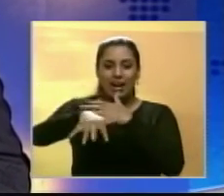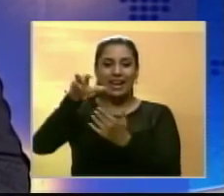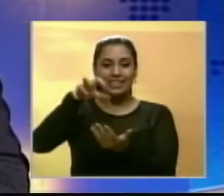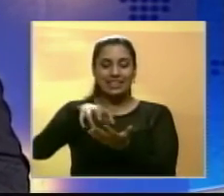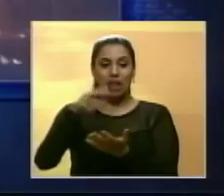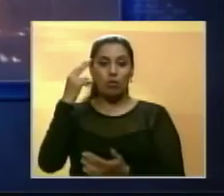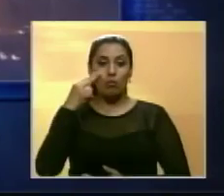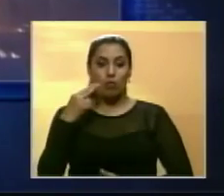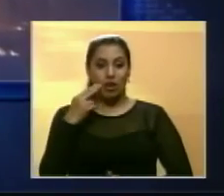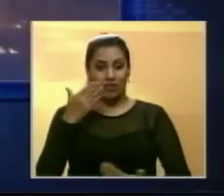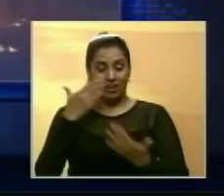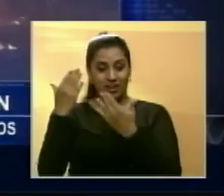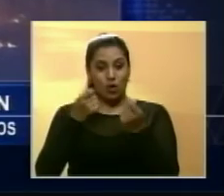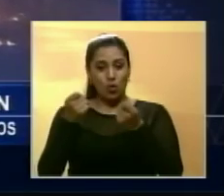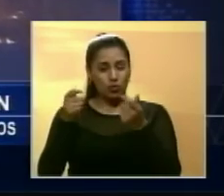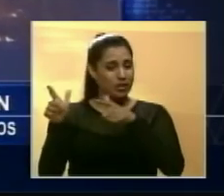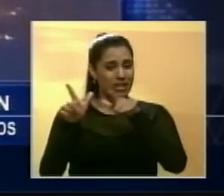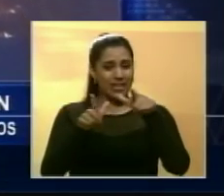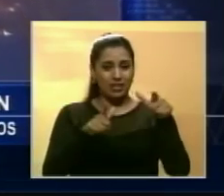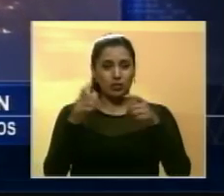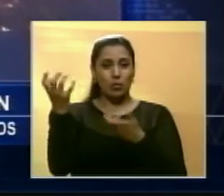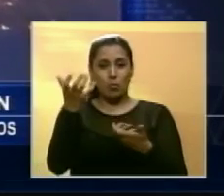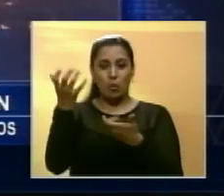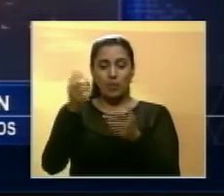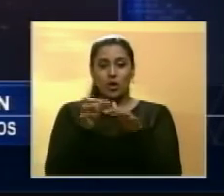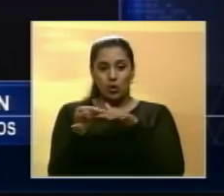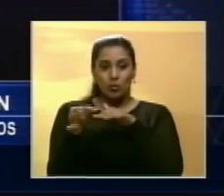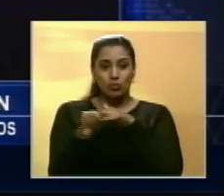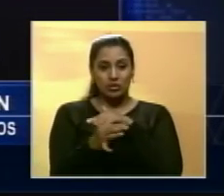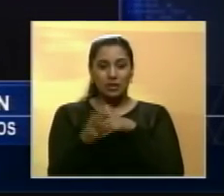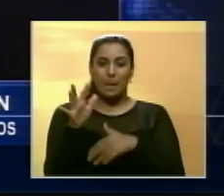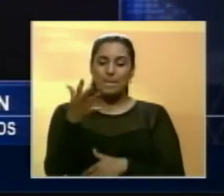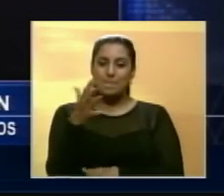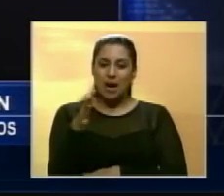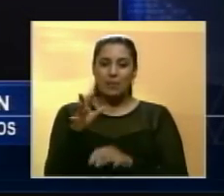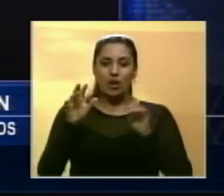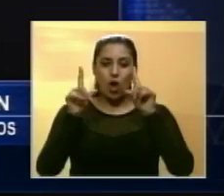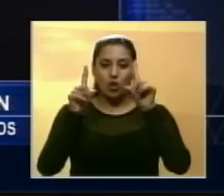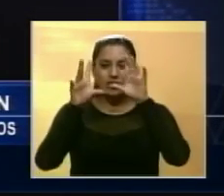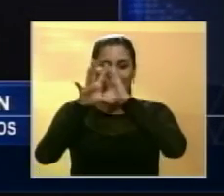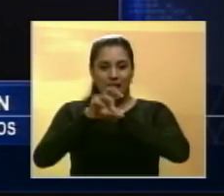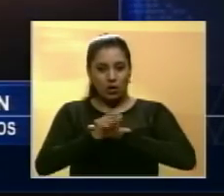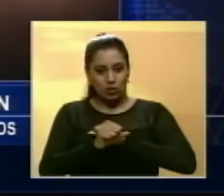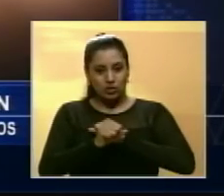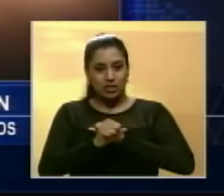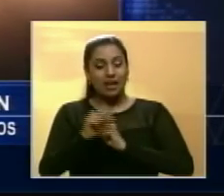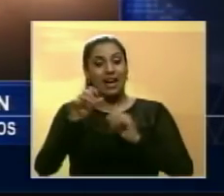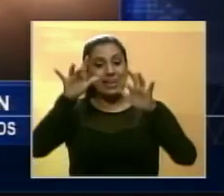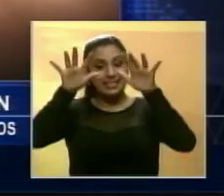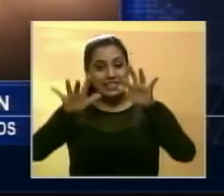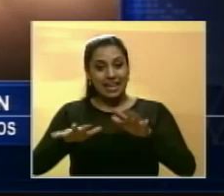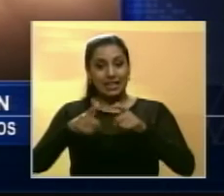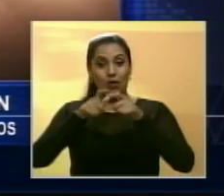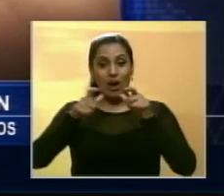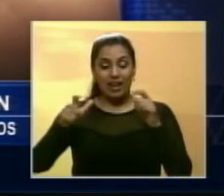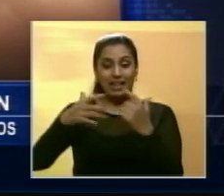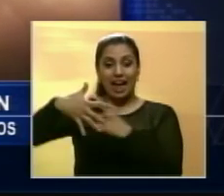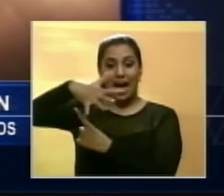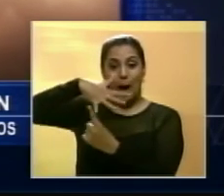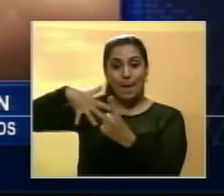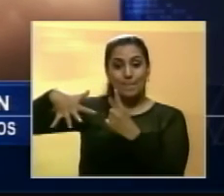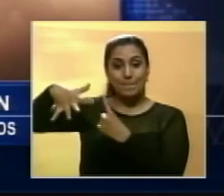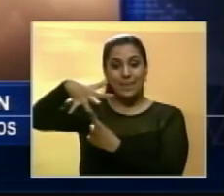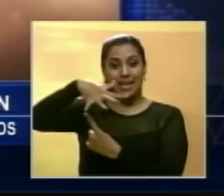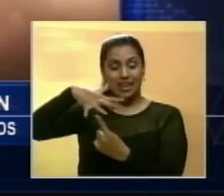Bolívar. Las llamas se fueron controladas por los bomberos del municipio Caroní aproximadamente a las 11 de la noche. El secretario general de Ambiente de esta